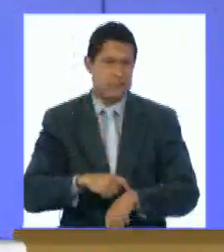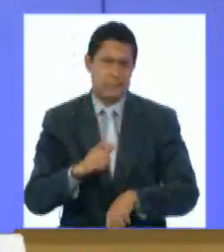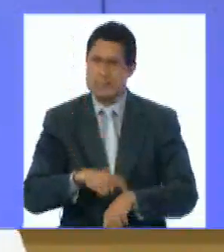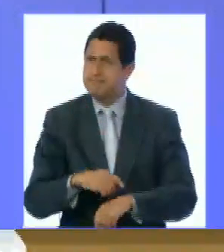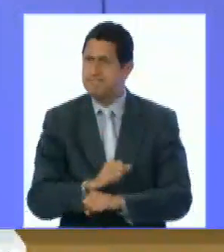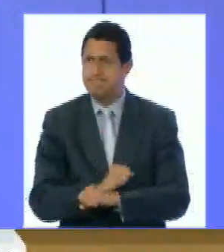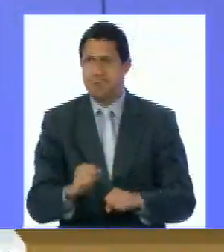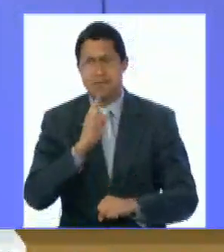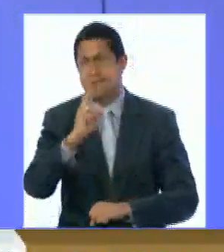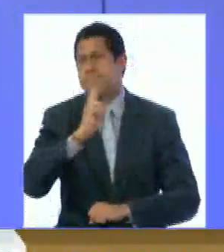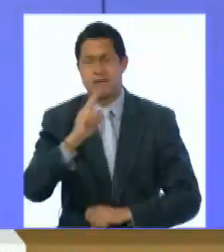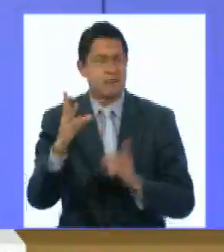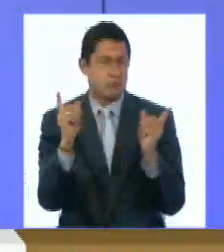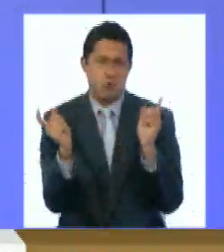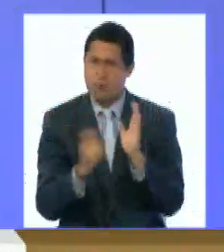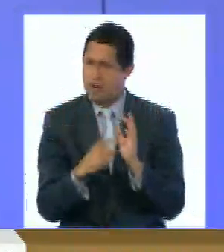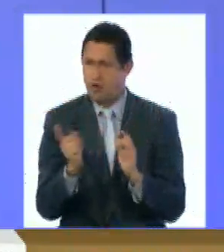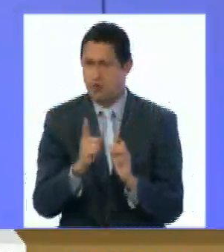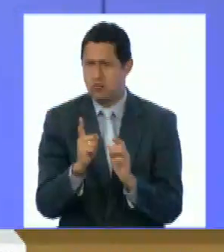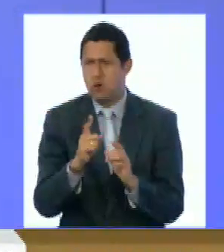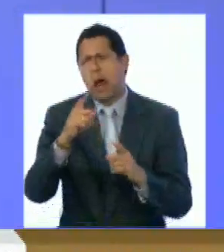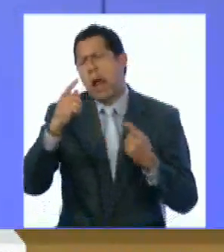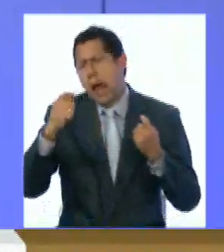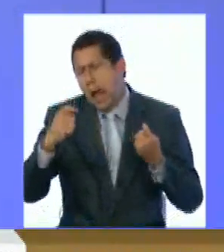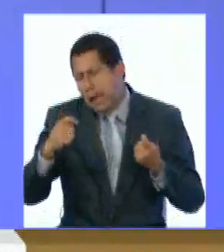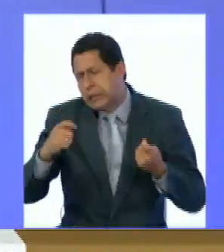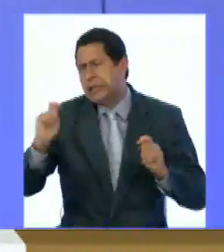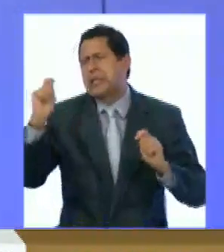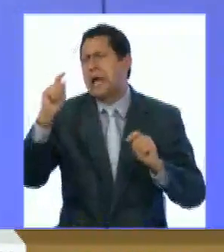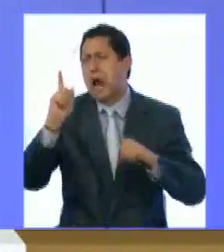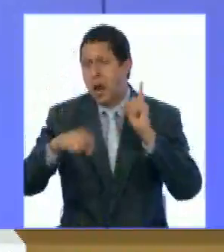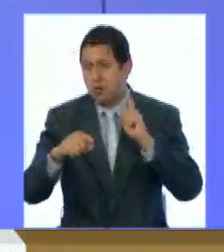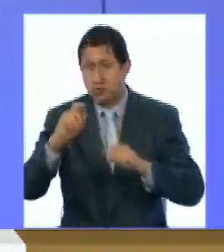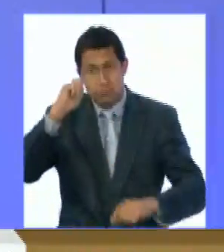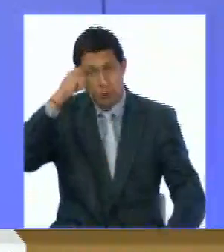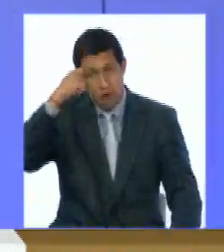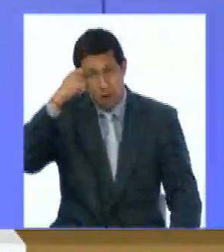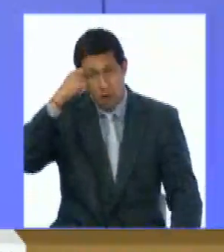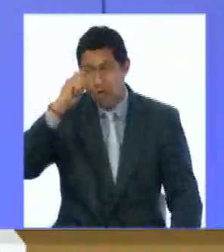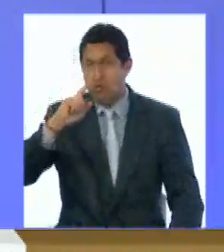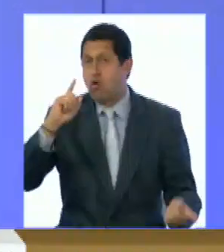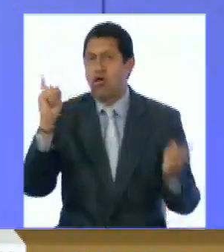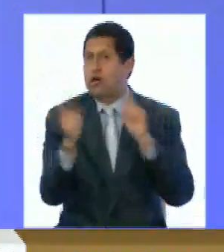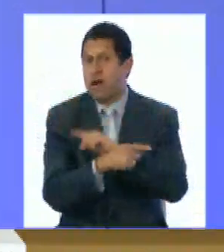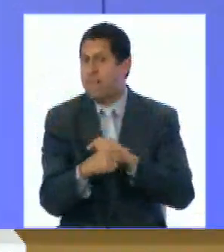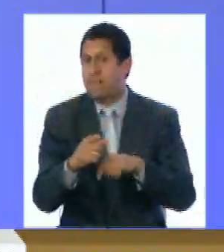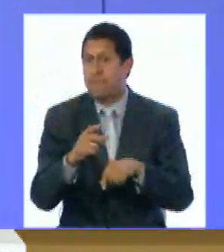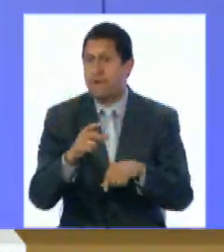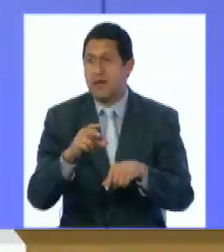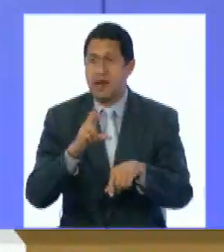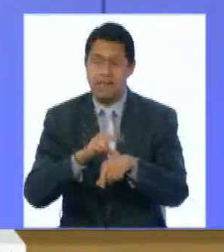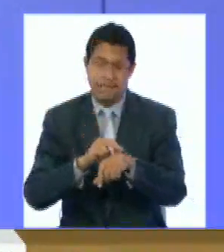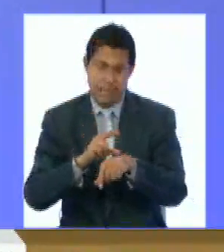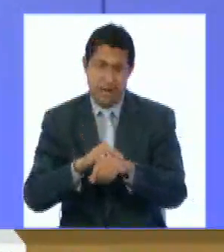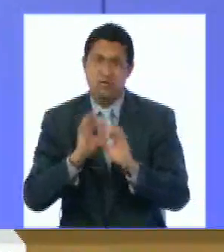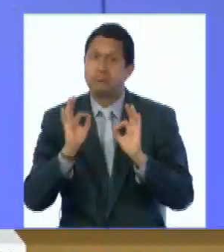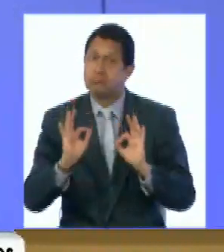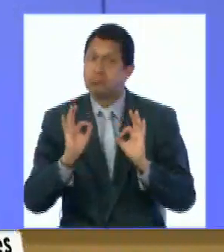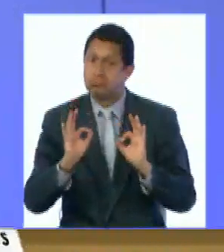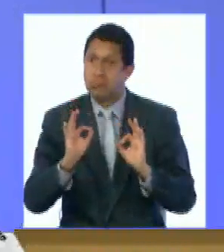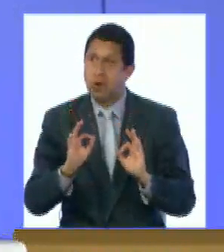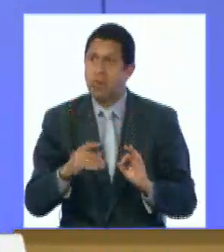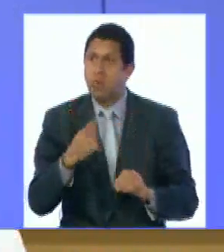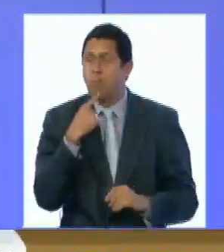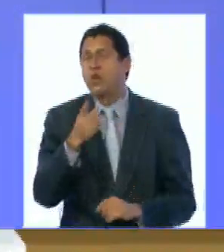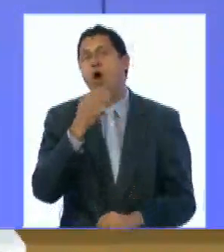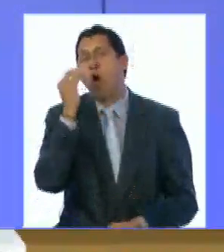podemos responder todos pero vamos a tratar de ayudarlos recordemos que esto no sustituye a la consulta en consultorio sin embargo pues